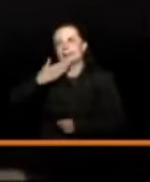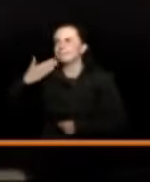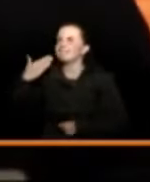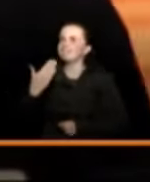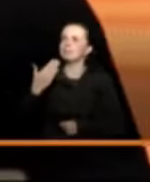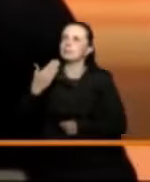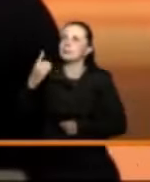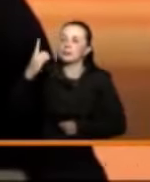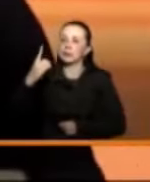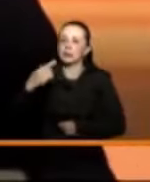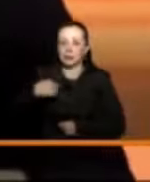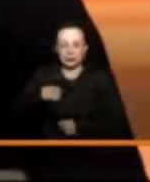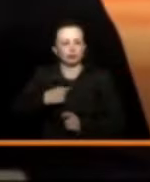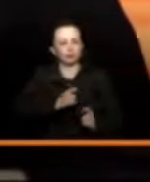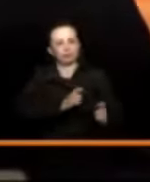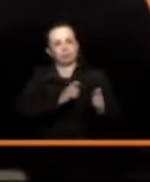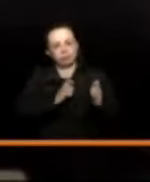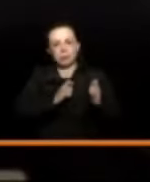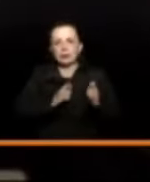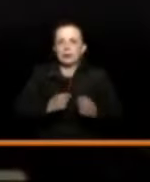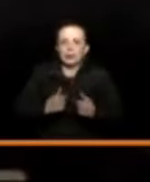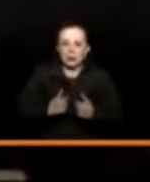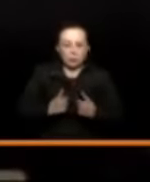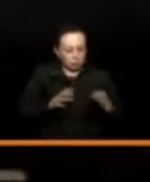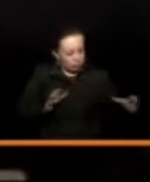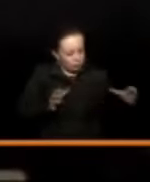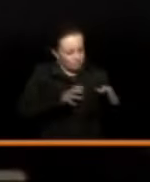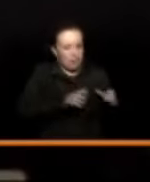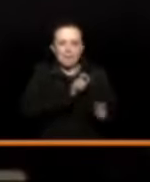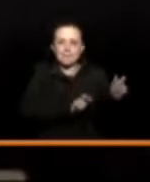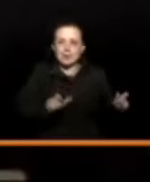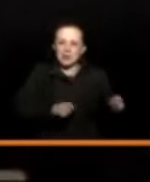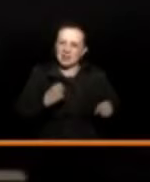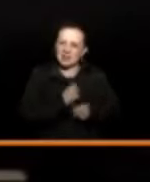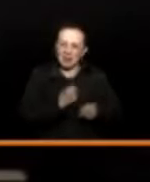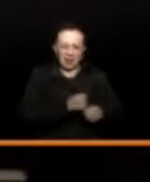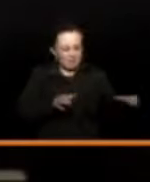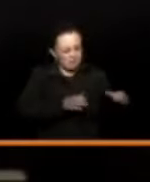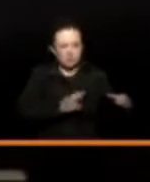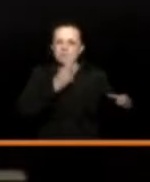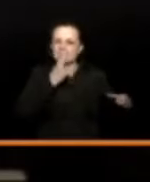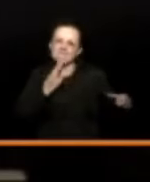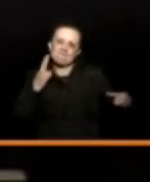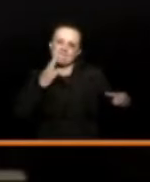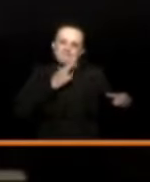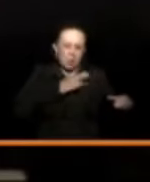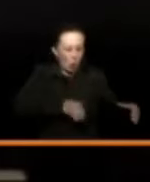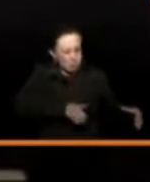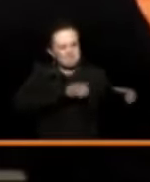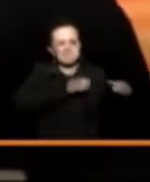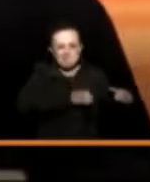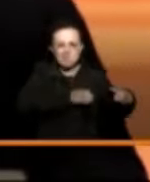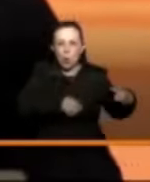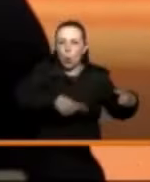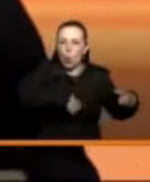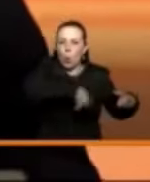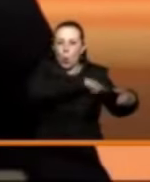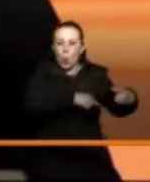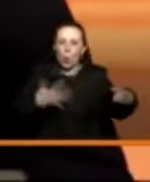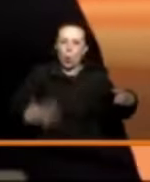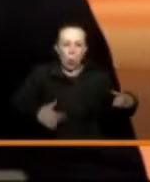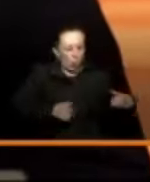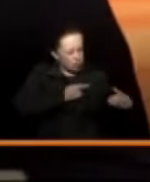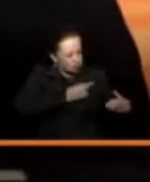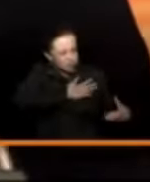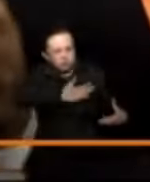he tenido el privilegio de contar con un equipo de trabajo de colombianos comprometidos y con una gran capacidad de